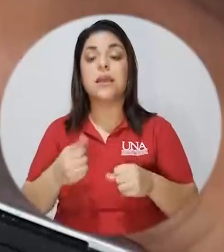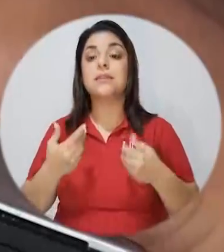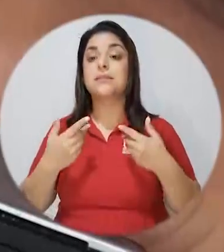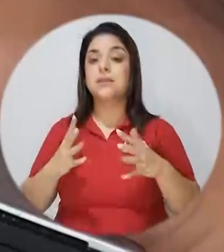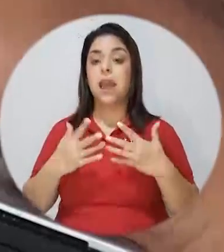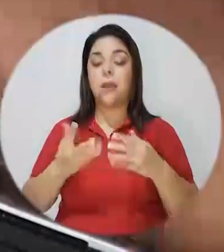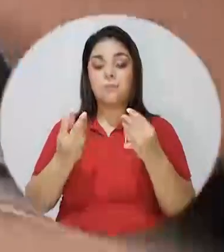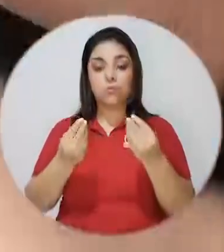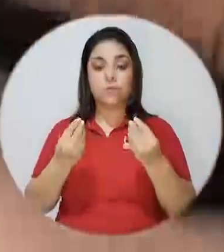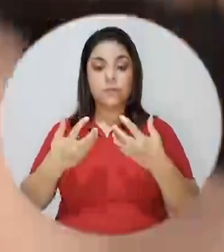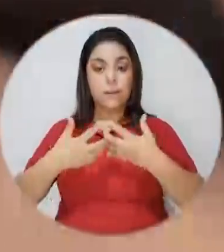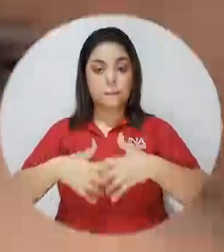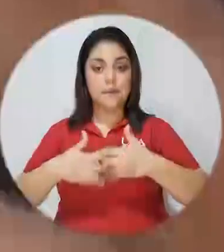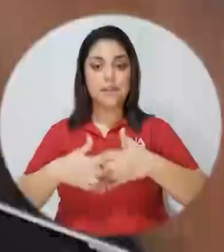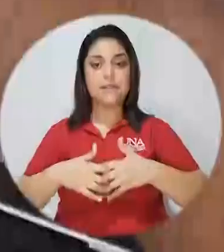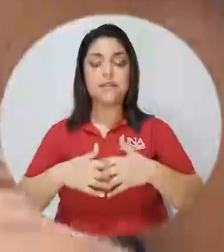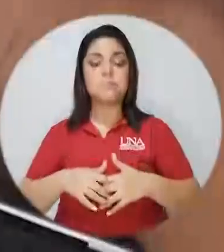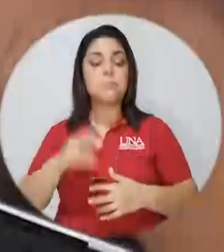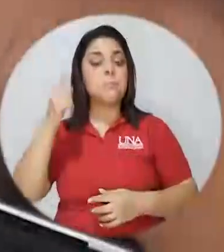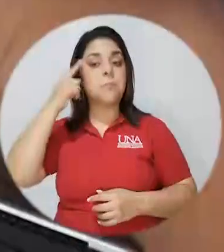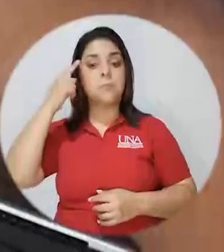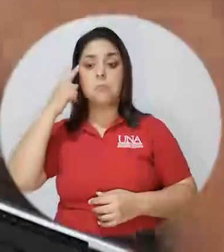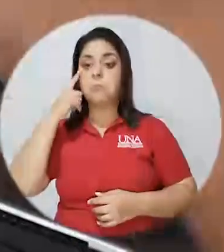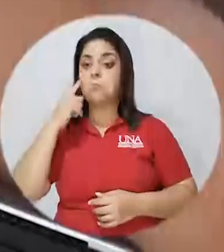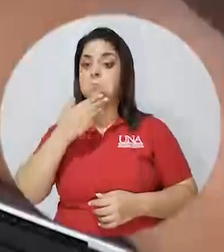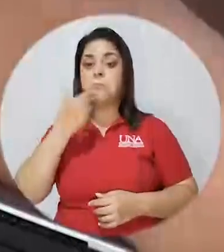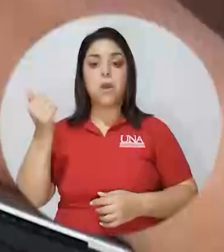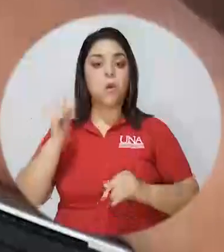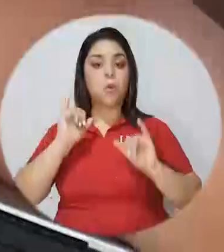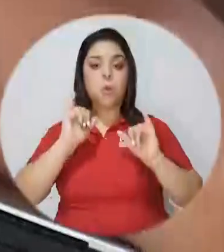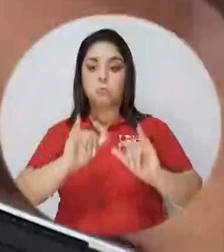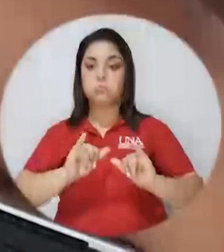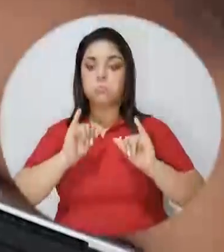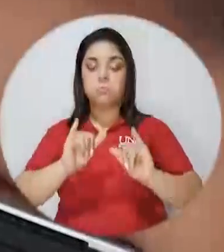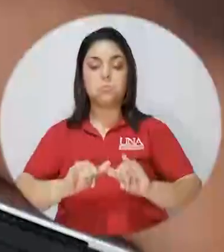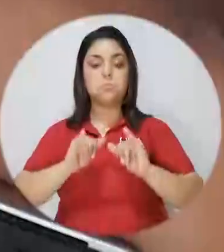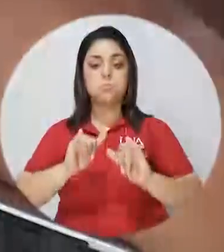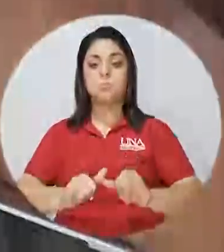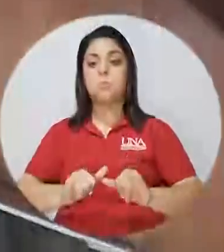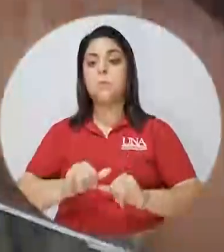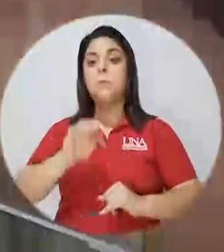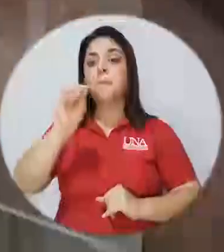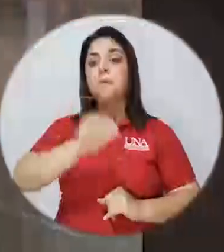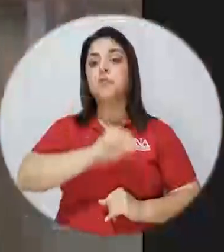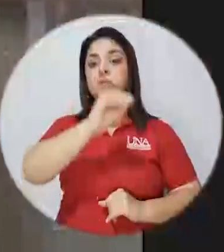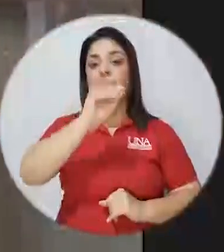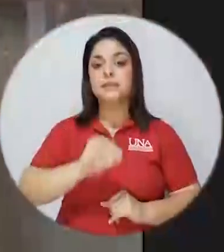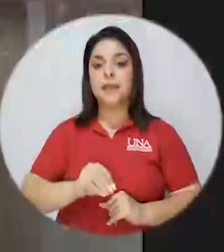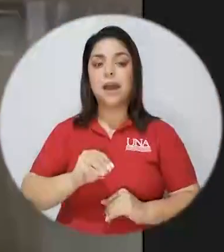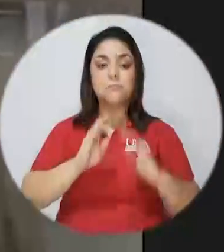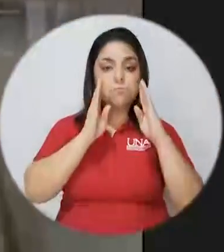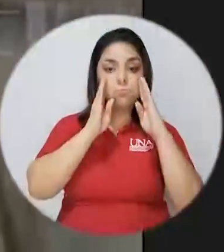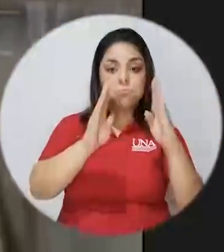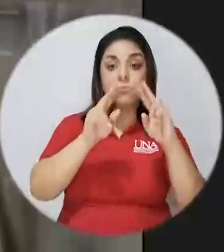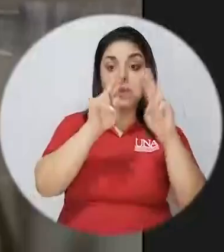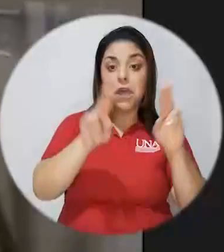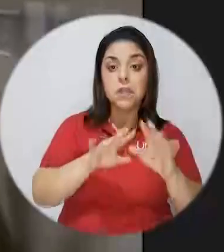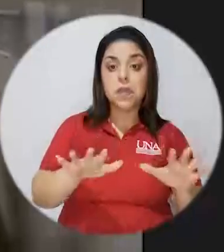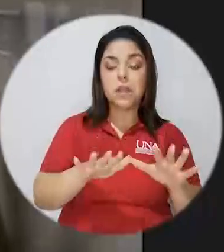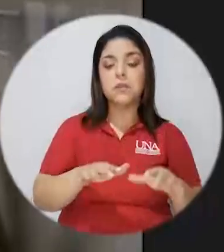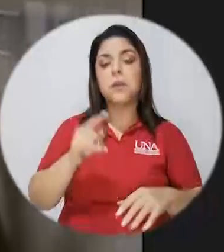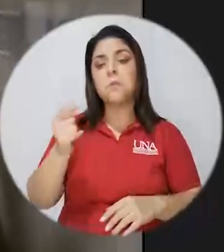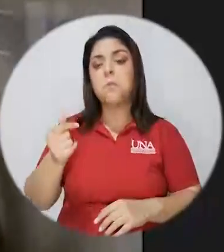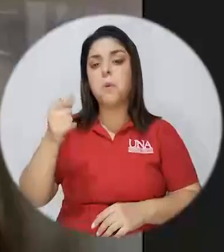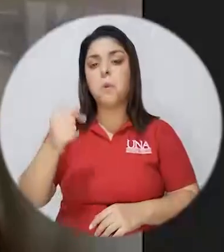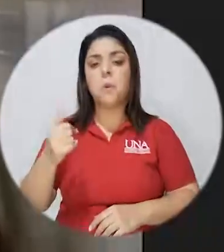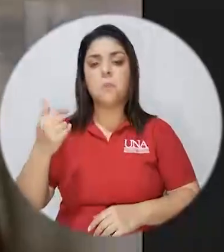han querido ya pensar en la posibilidad de mantener, al contrario, un gran porcentaje de atención a través de los medios